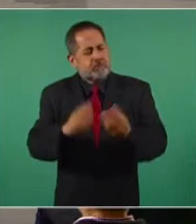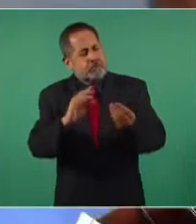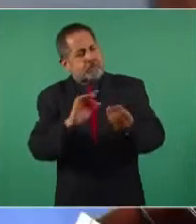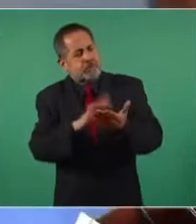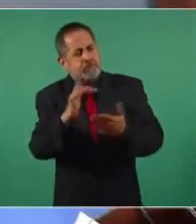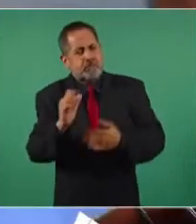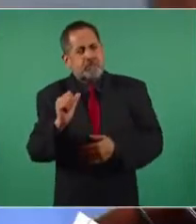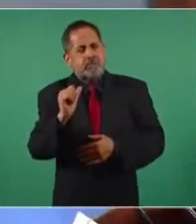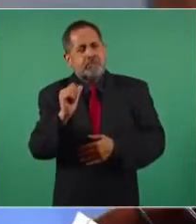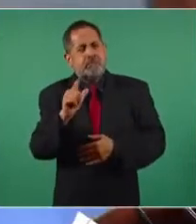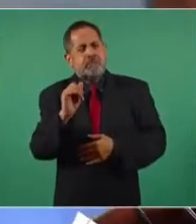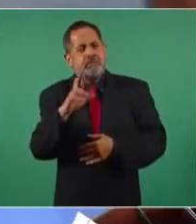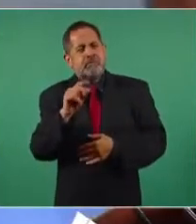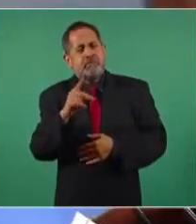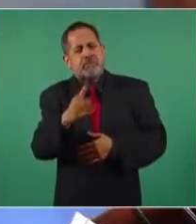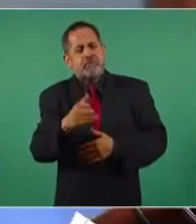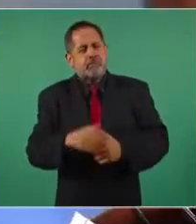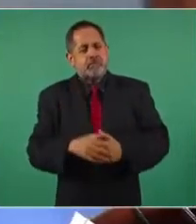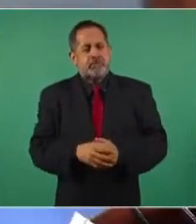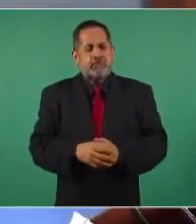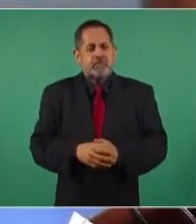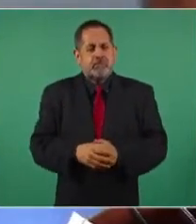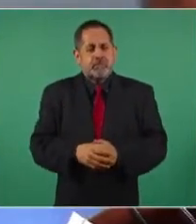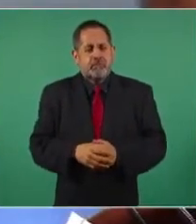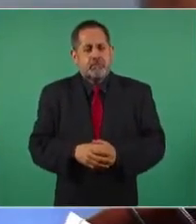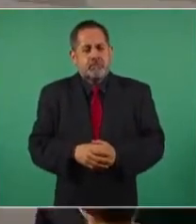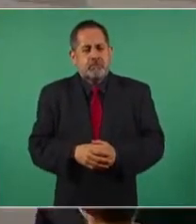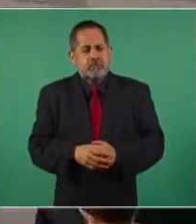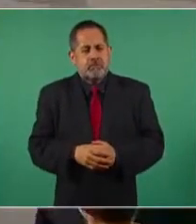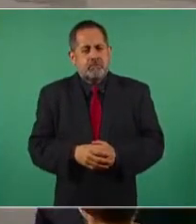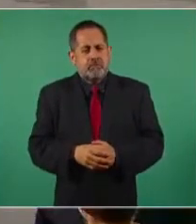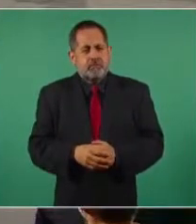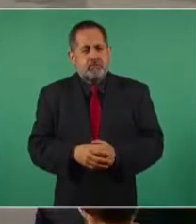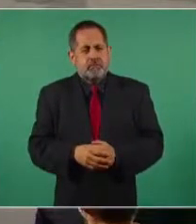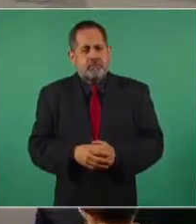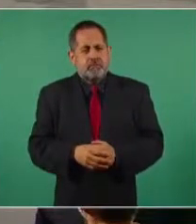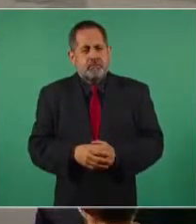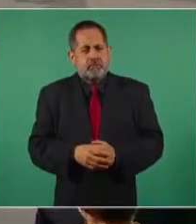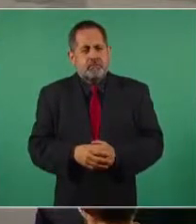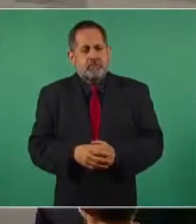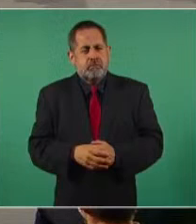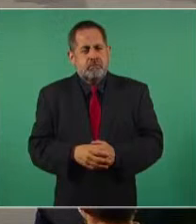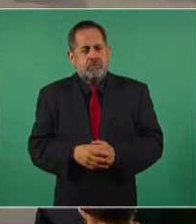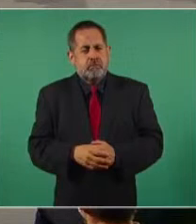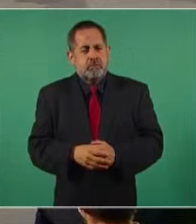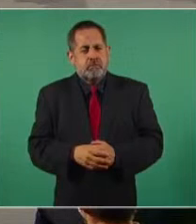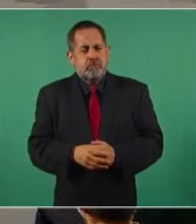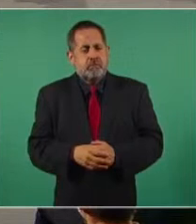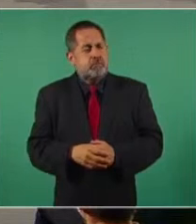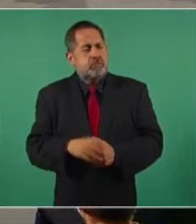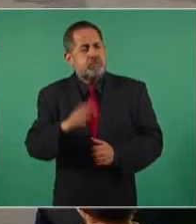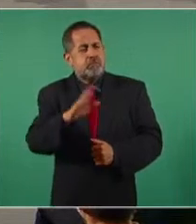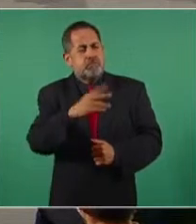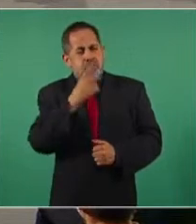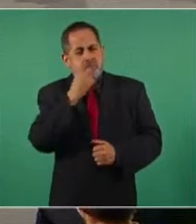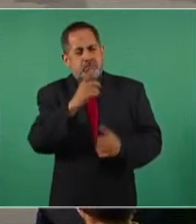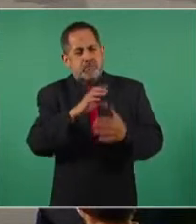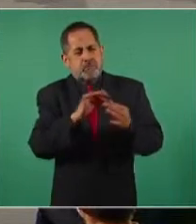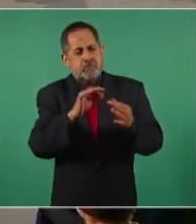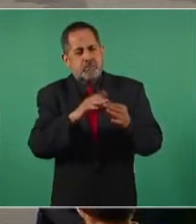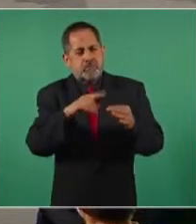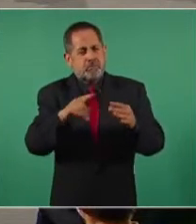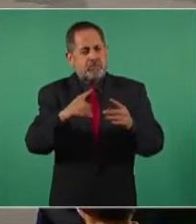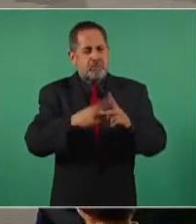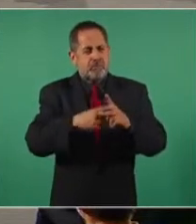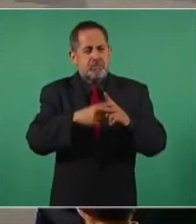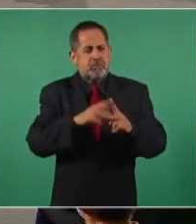decía el señor presidente decían que dentro se